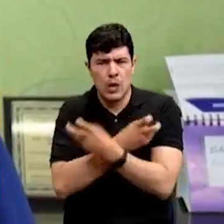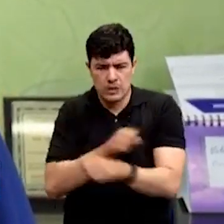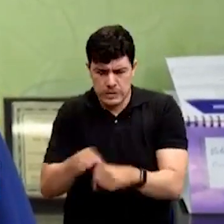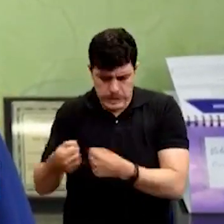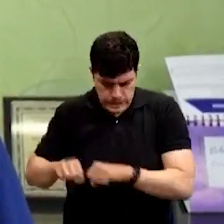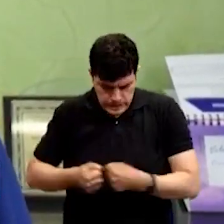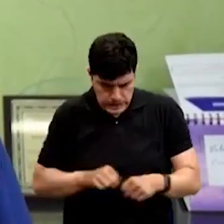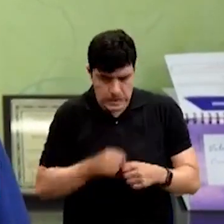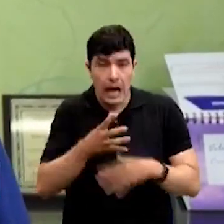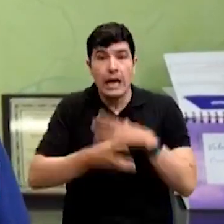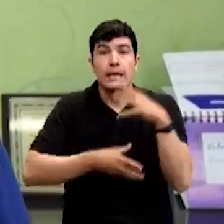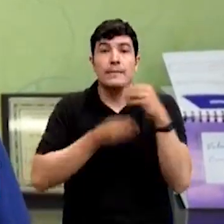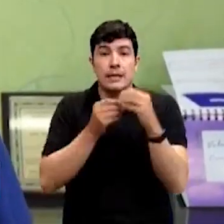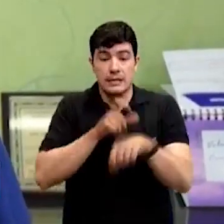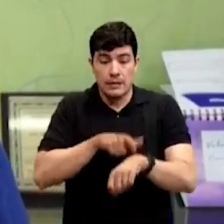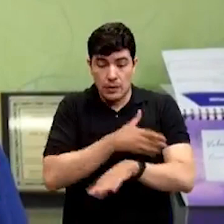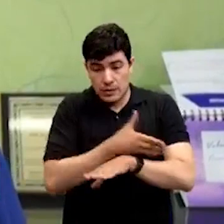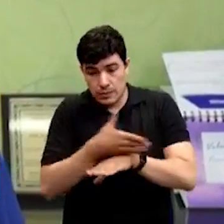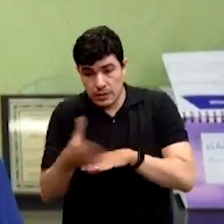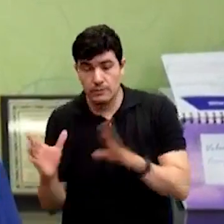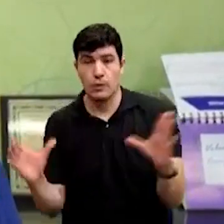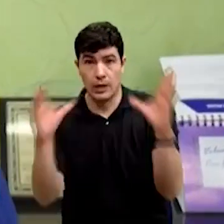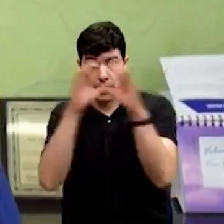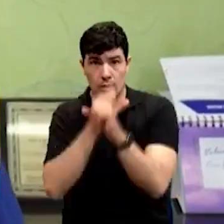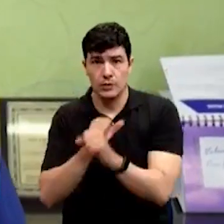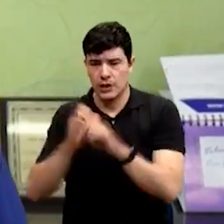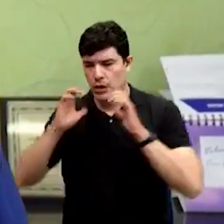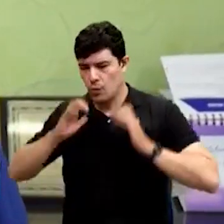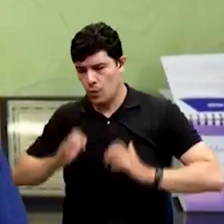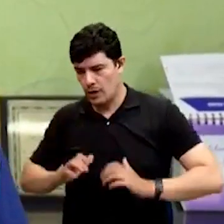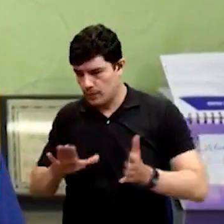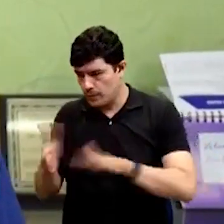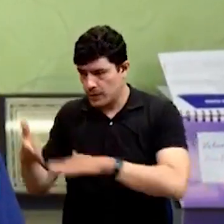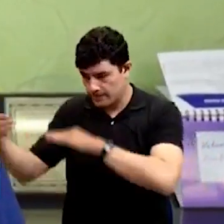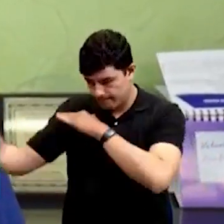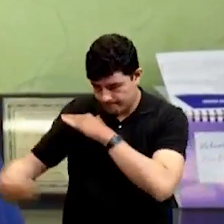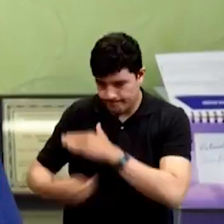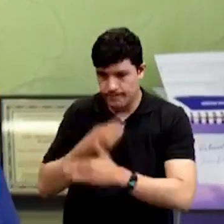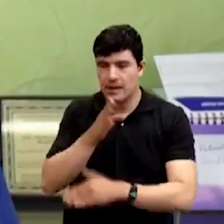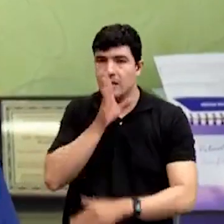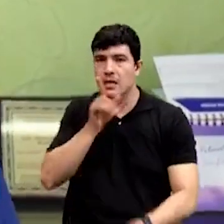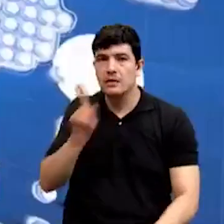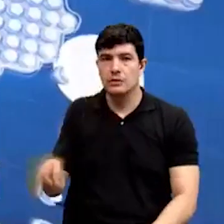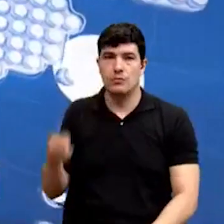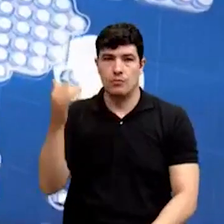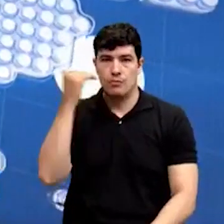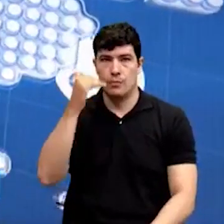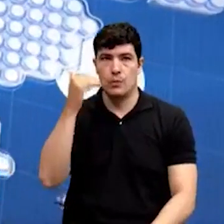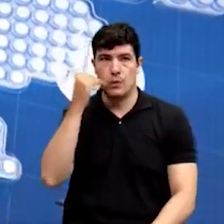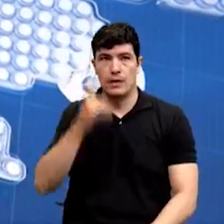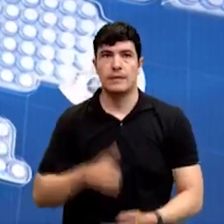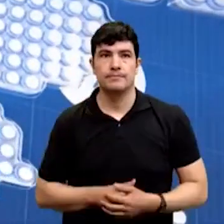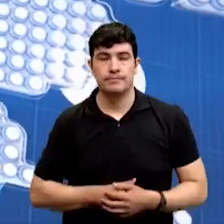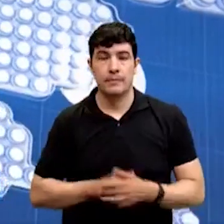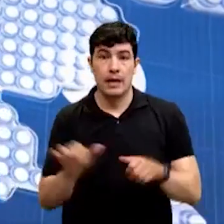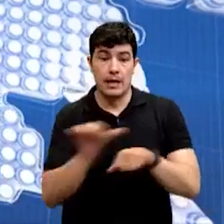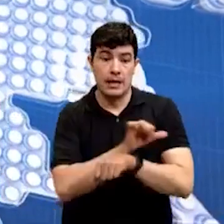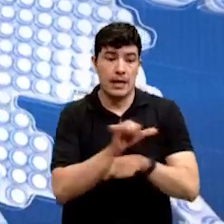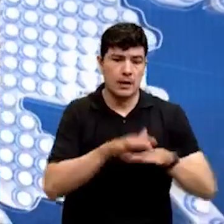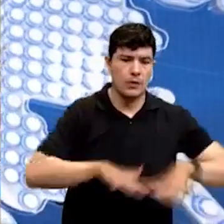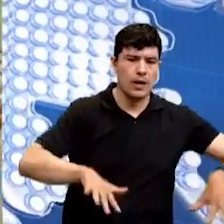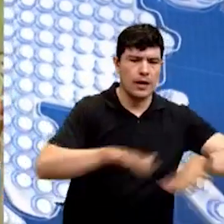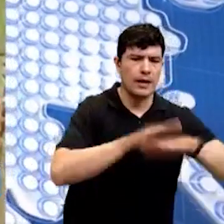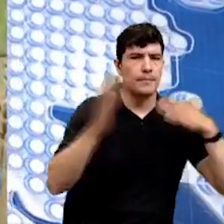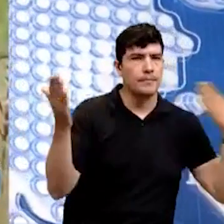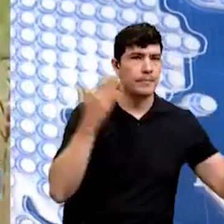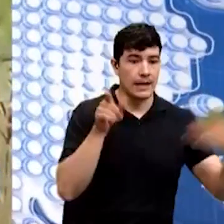también en horas de la noche llegó un cuerpo sin vida de una mujer. El vehículo se dirigía desde el corregimiento